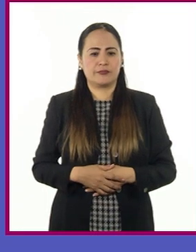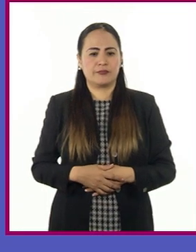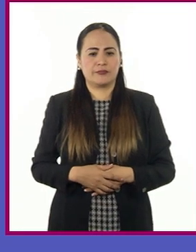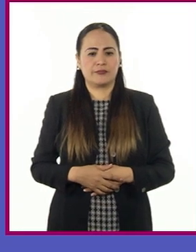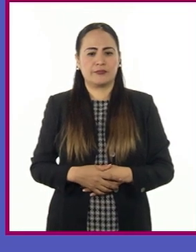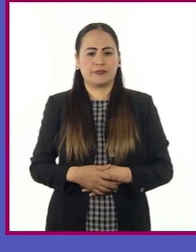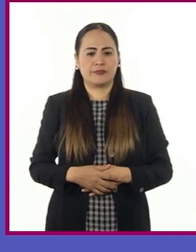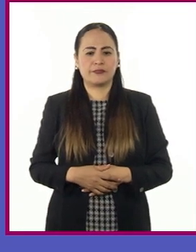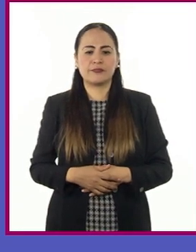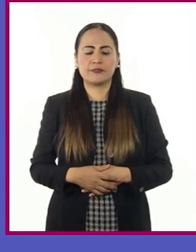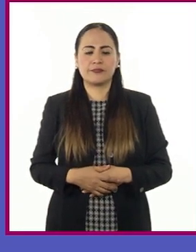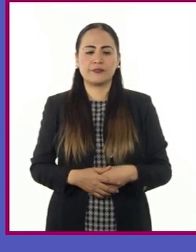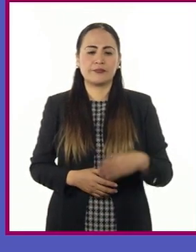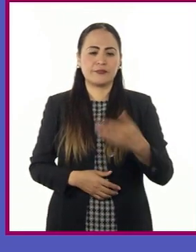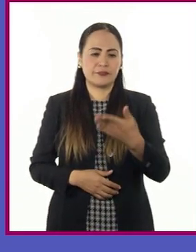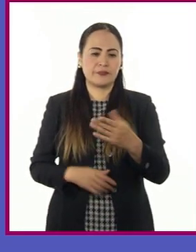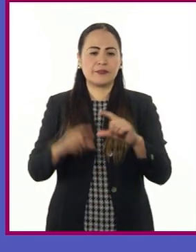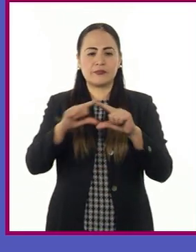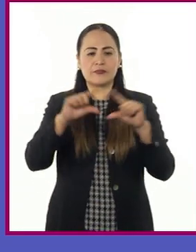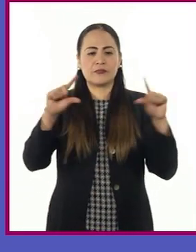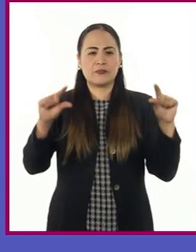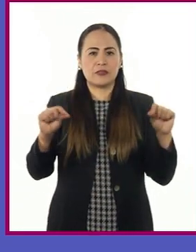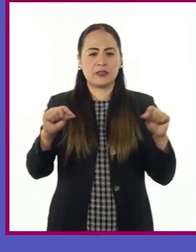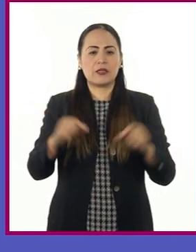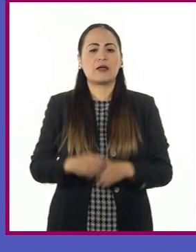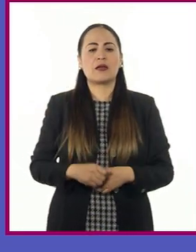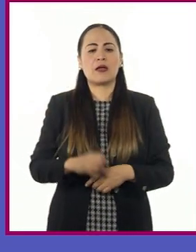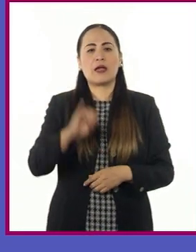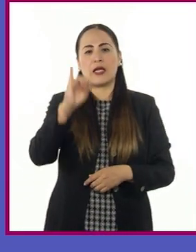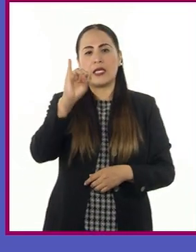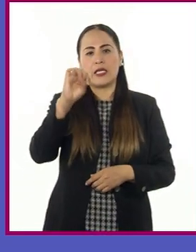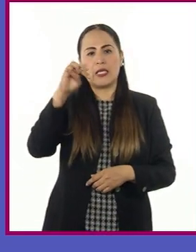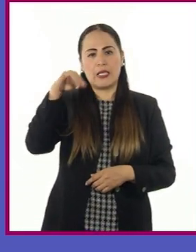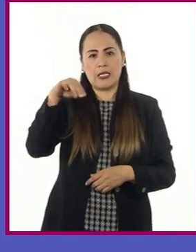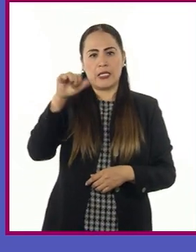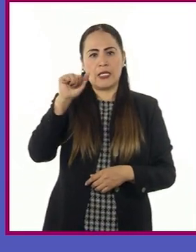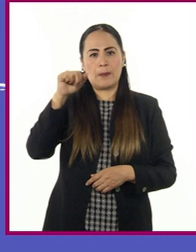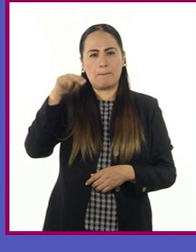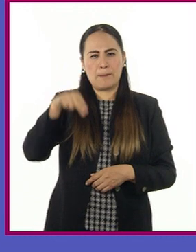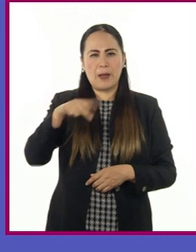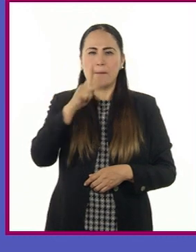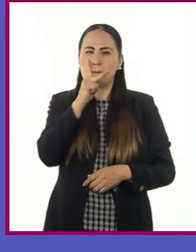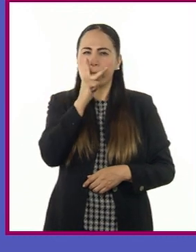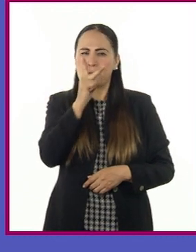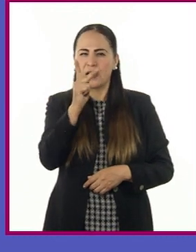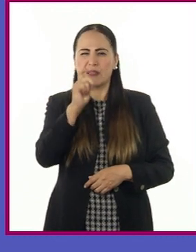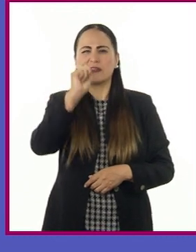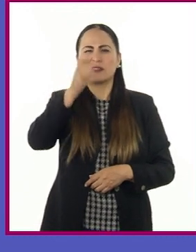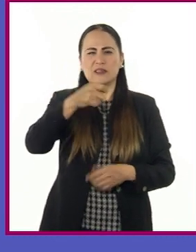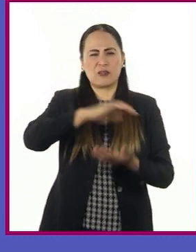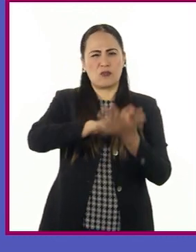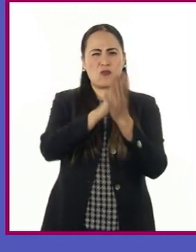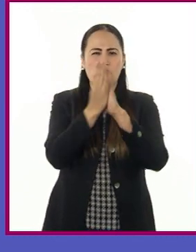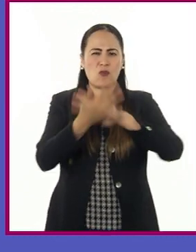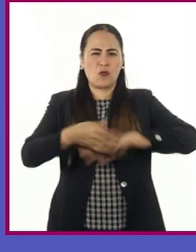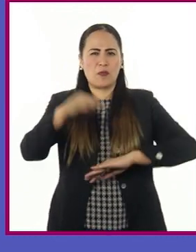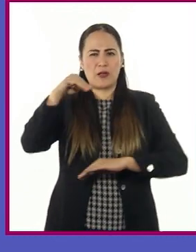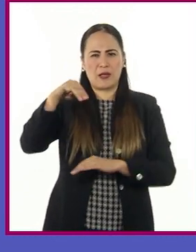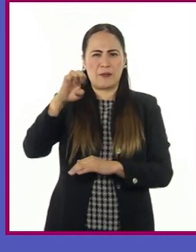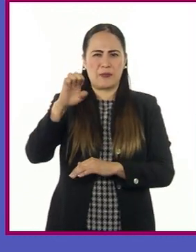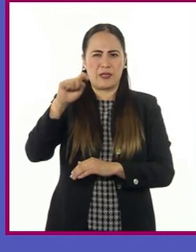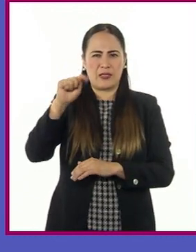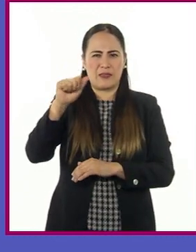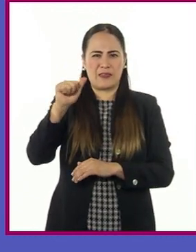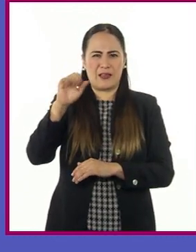tus gracias atractivo, la palabra imán funciona como metáfora de algo que produce